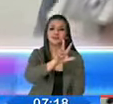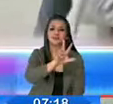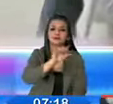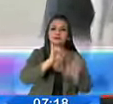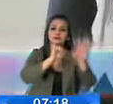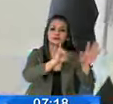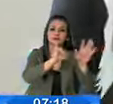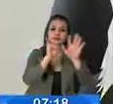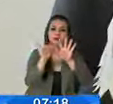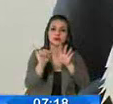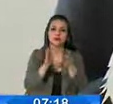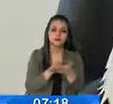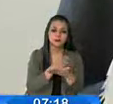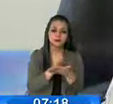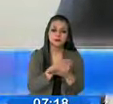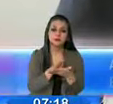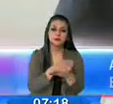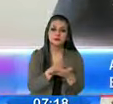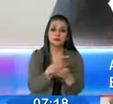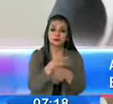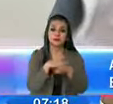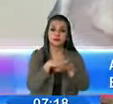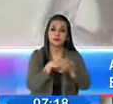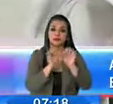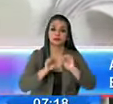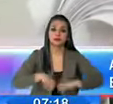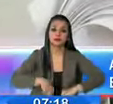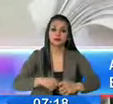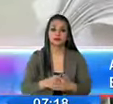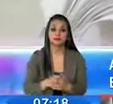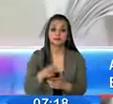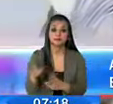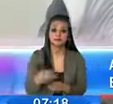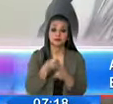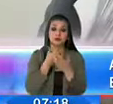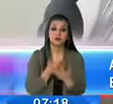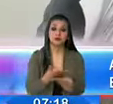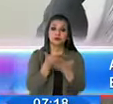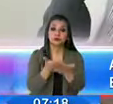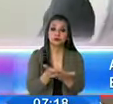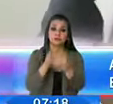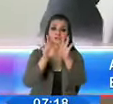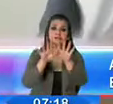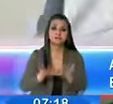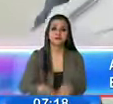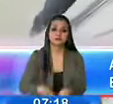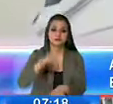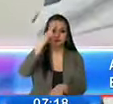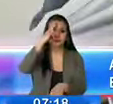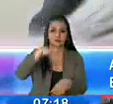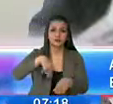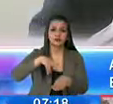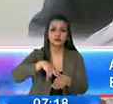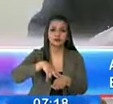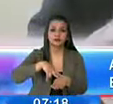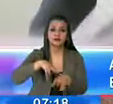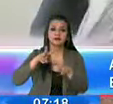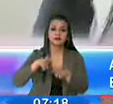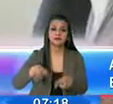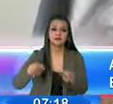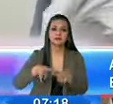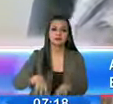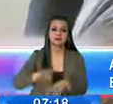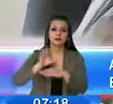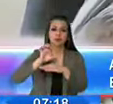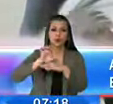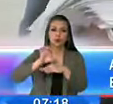366 fojas de respaldo. Son informes de la Secretaría Nacional de Inteligencia. Esto